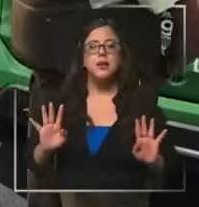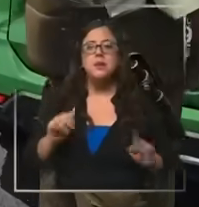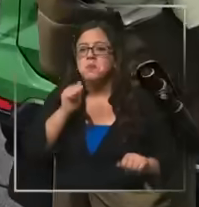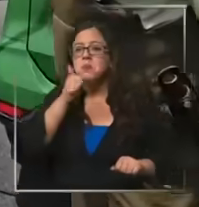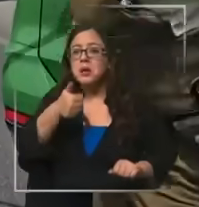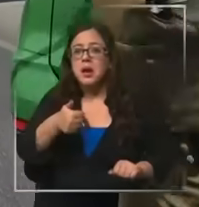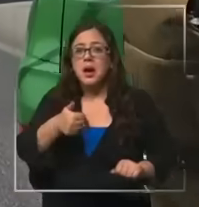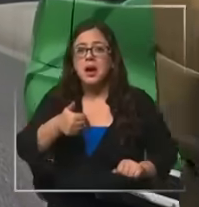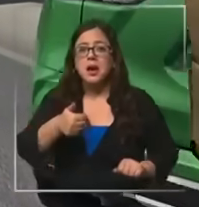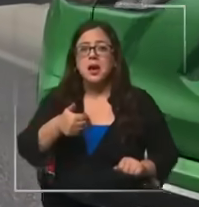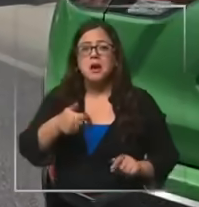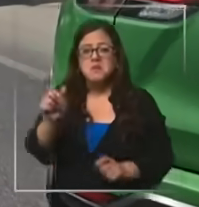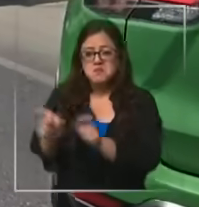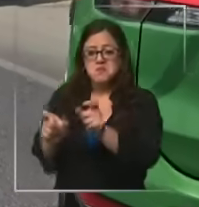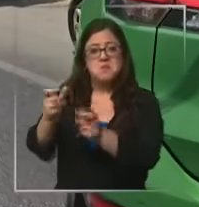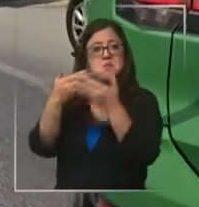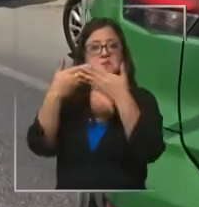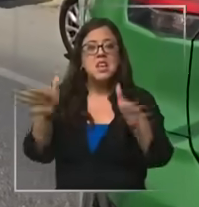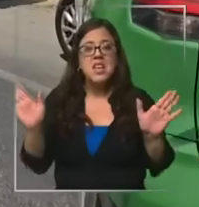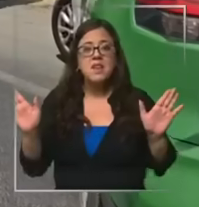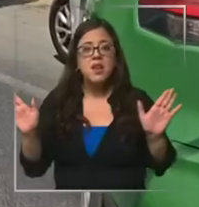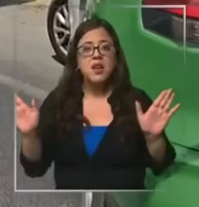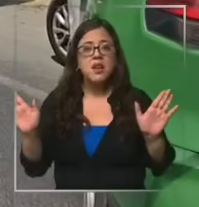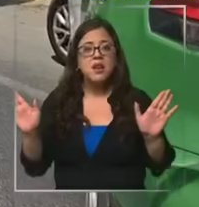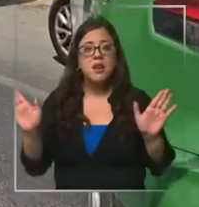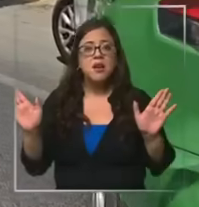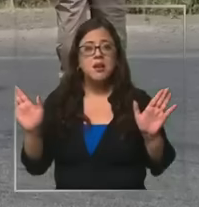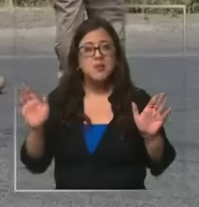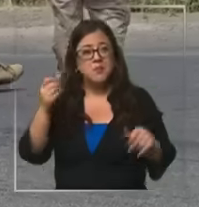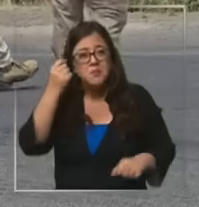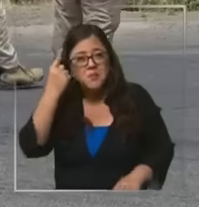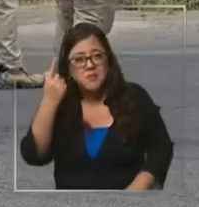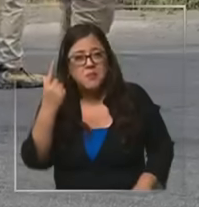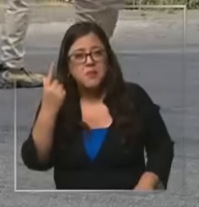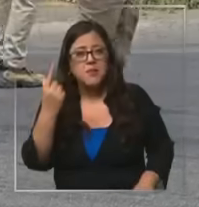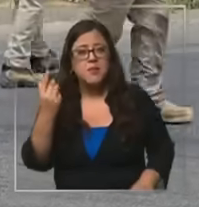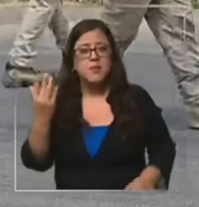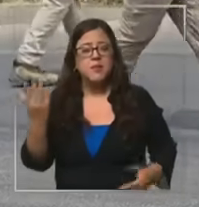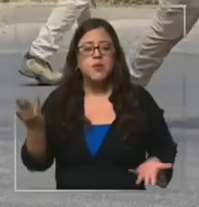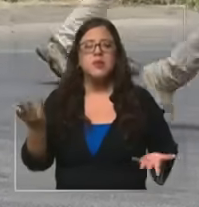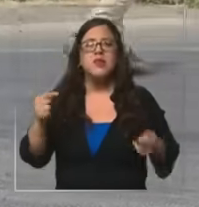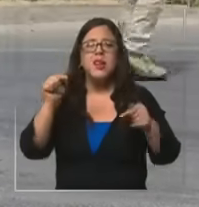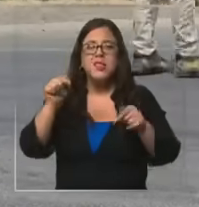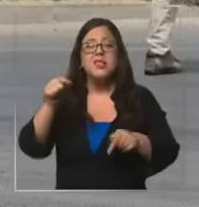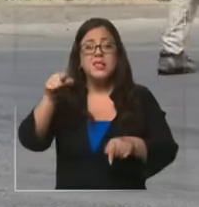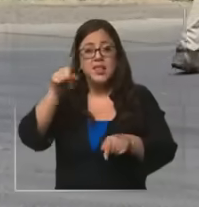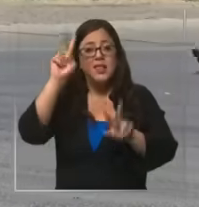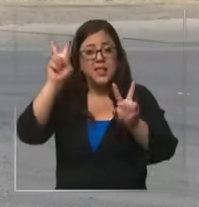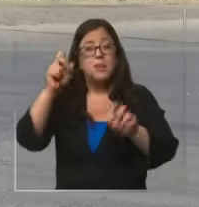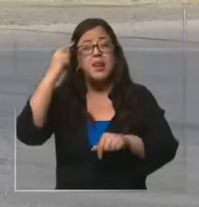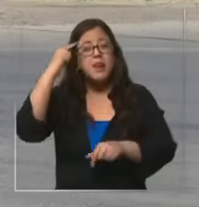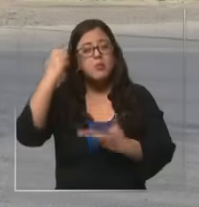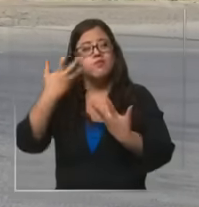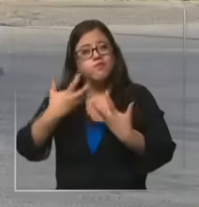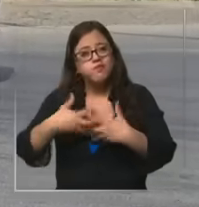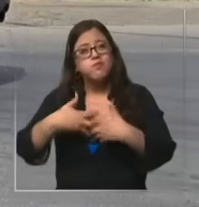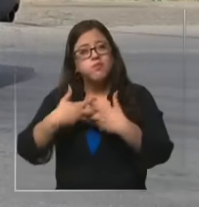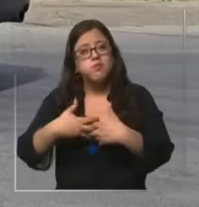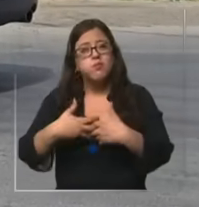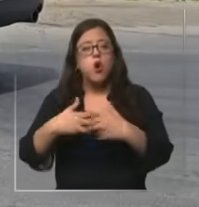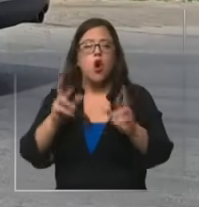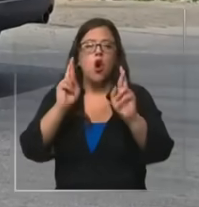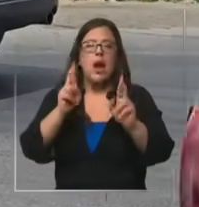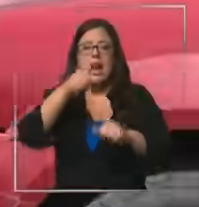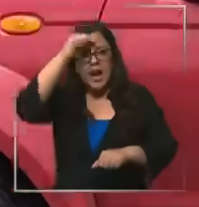estos niños quedan libres, la puerta giratoria, ¿entiendes? Mirando desde ese punto de vista, que no quede